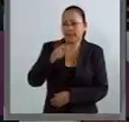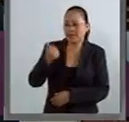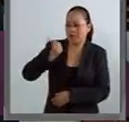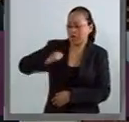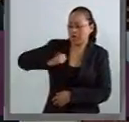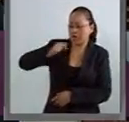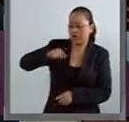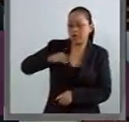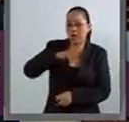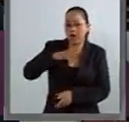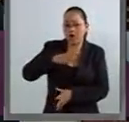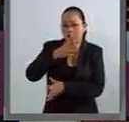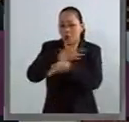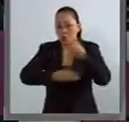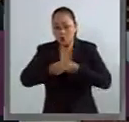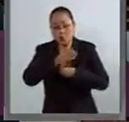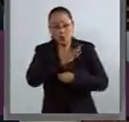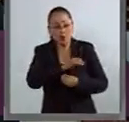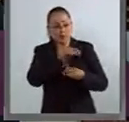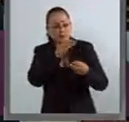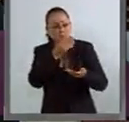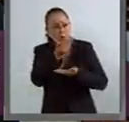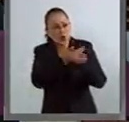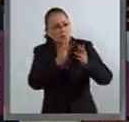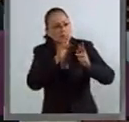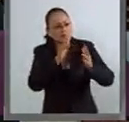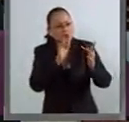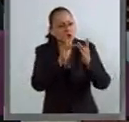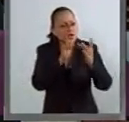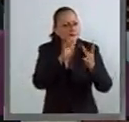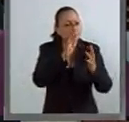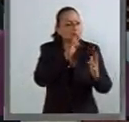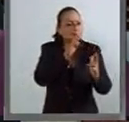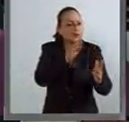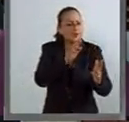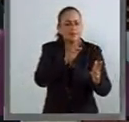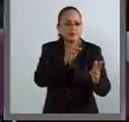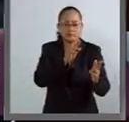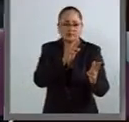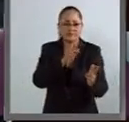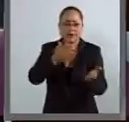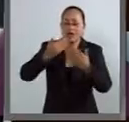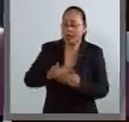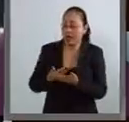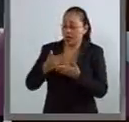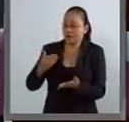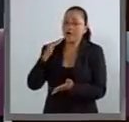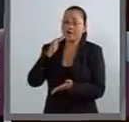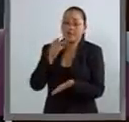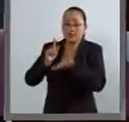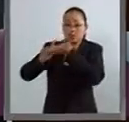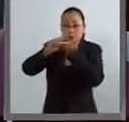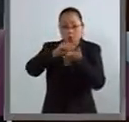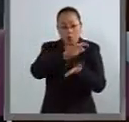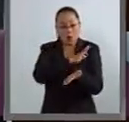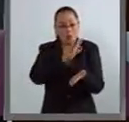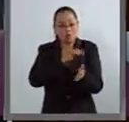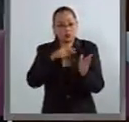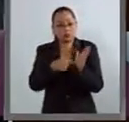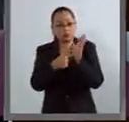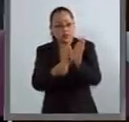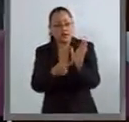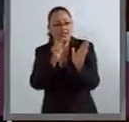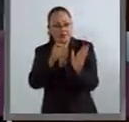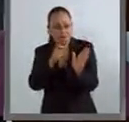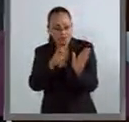muy difícil la retroalimentación. En cambio, cada red social o cada usuario de las redes sociales se convierte no solamente